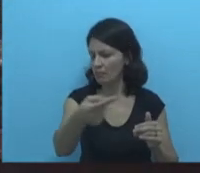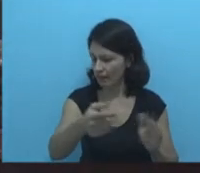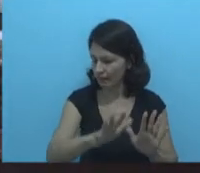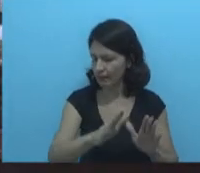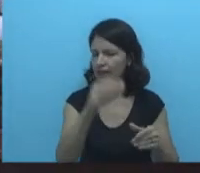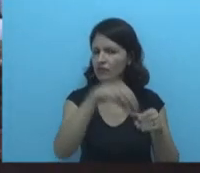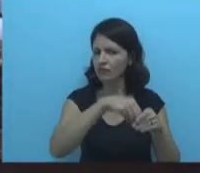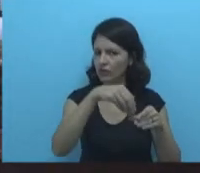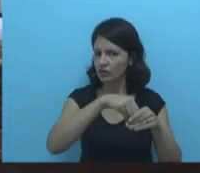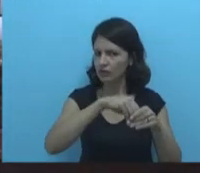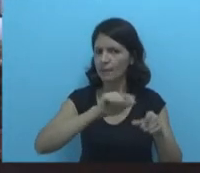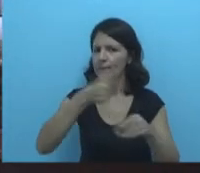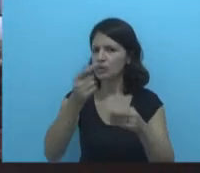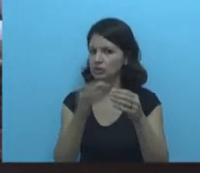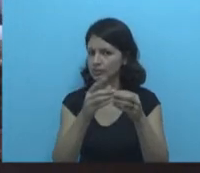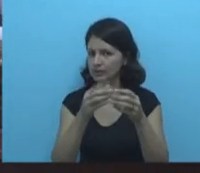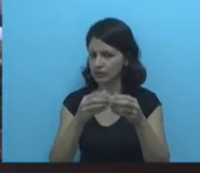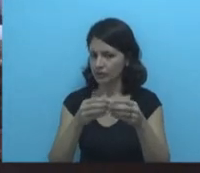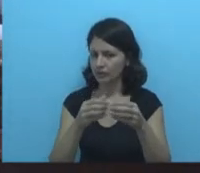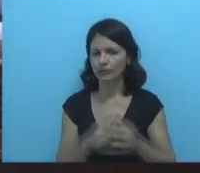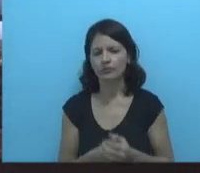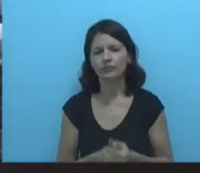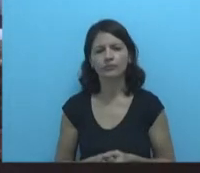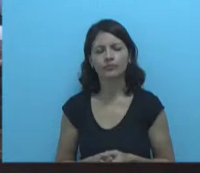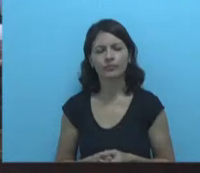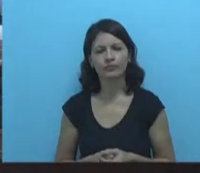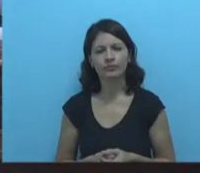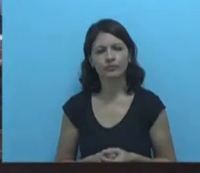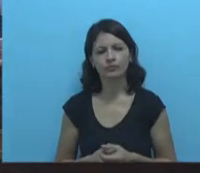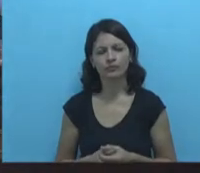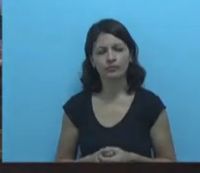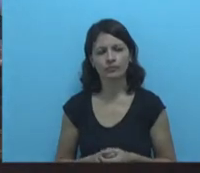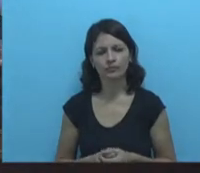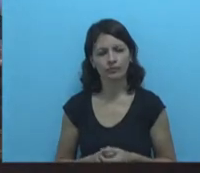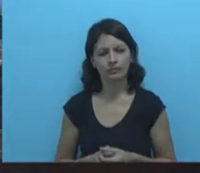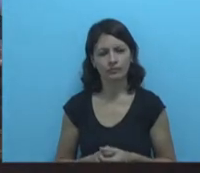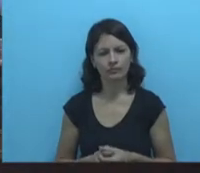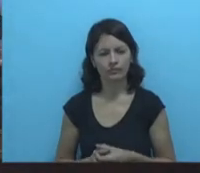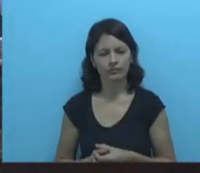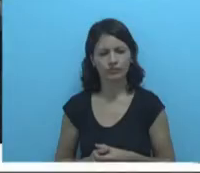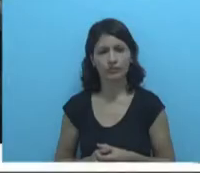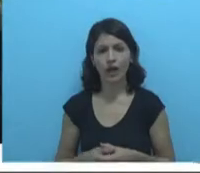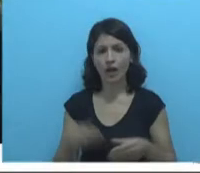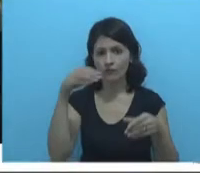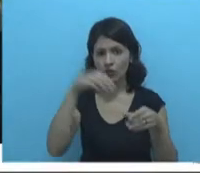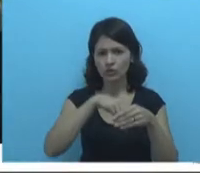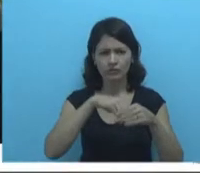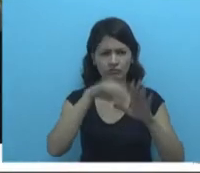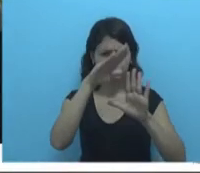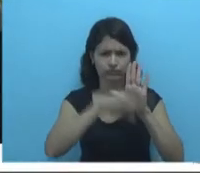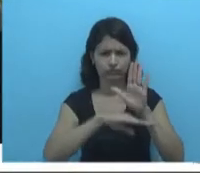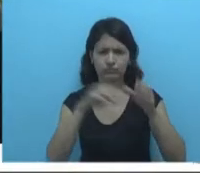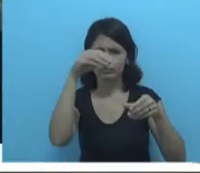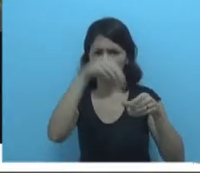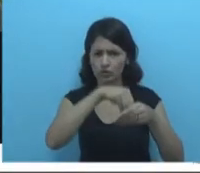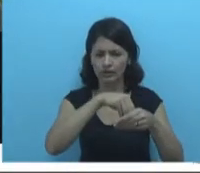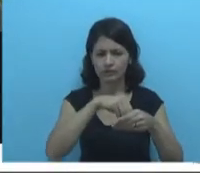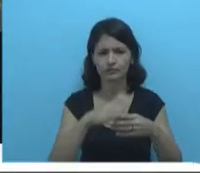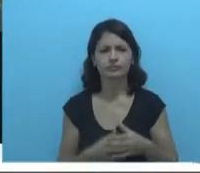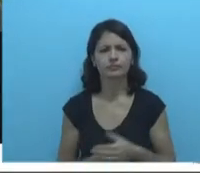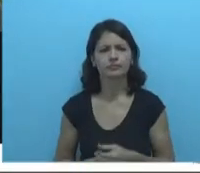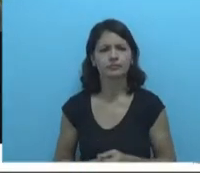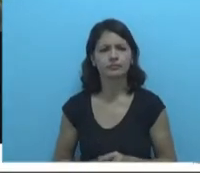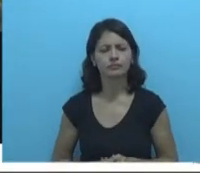Solicitadas y acordadas en labor parlamentaria. Gracias. Vamos a ponerlas a consideración. A consideración las preferencias leídas por la secretaría